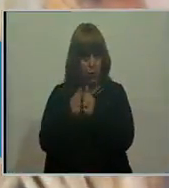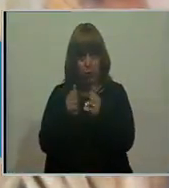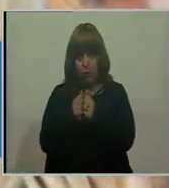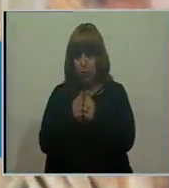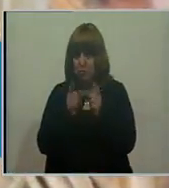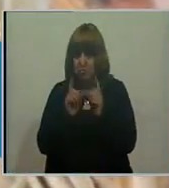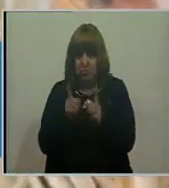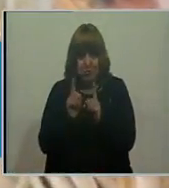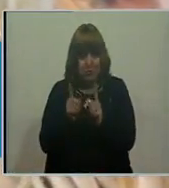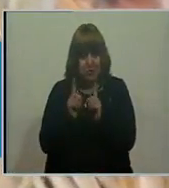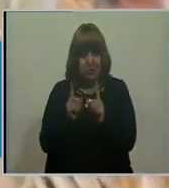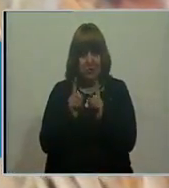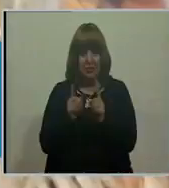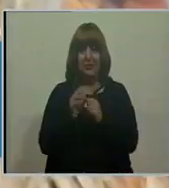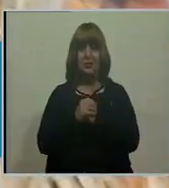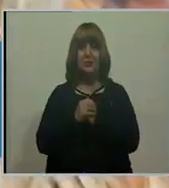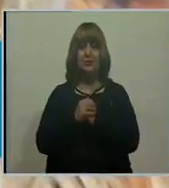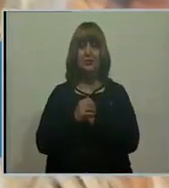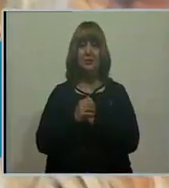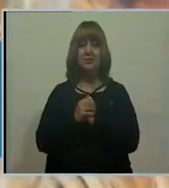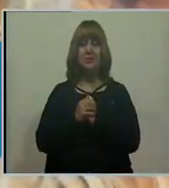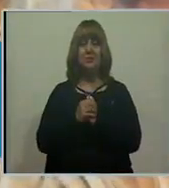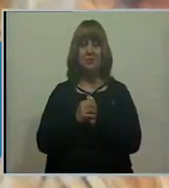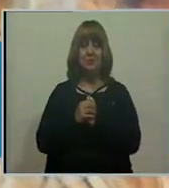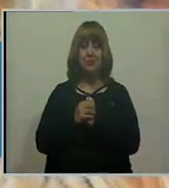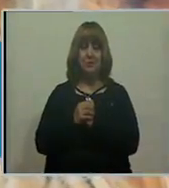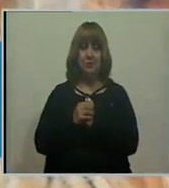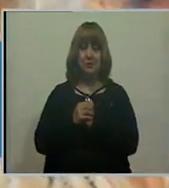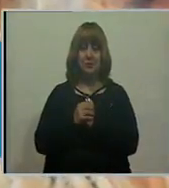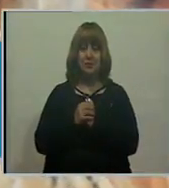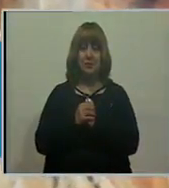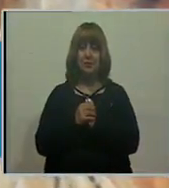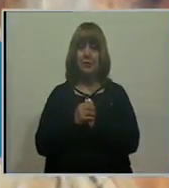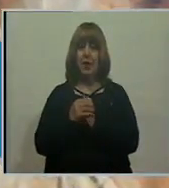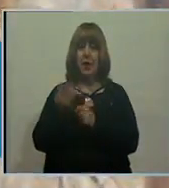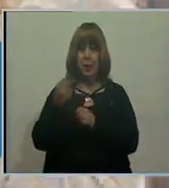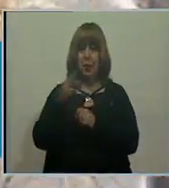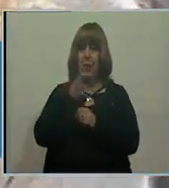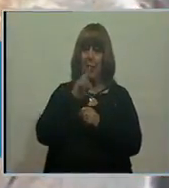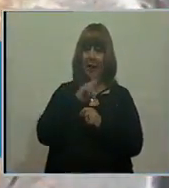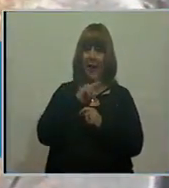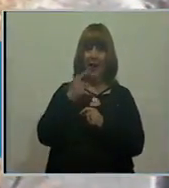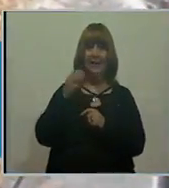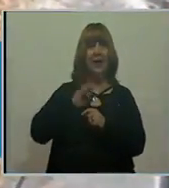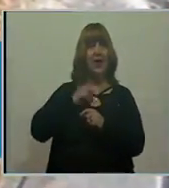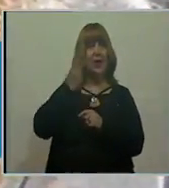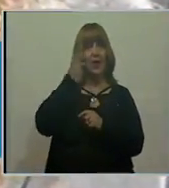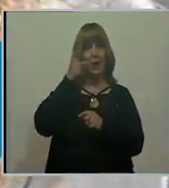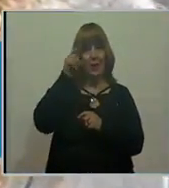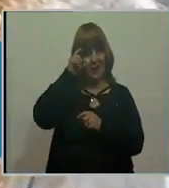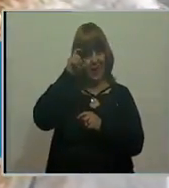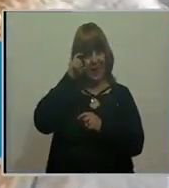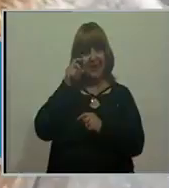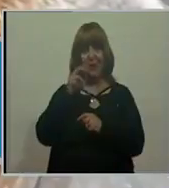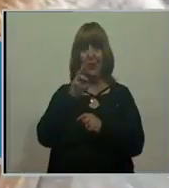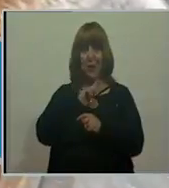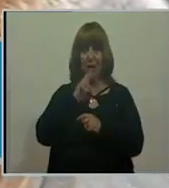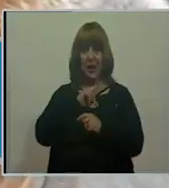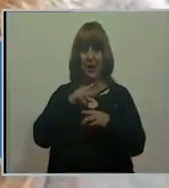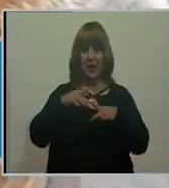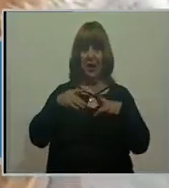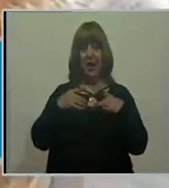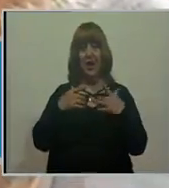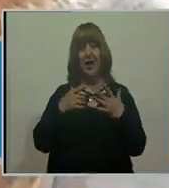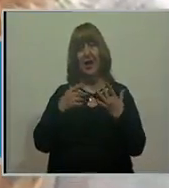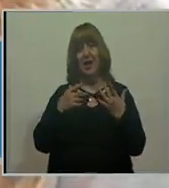La selección de España fue campeona en el 2010. Exacto, pero no se conocían todavía, sí. La verdad que no lo sé. ¿Ya estaban juntos? Sí, es más, creo que ella participó de los festejos